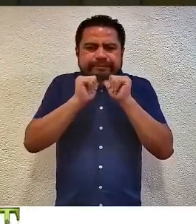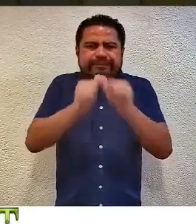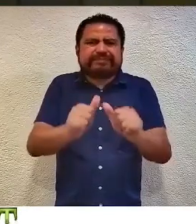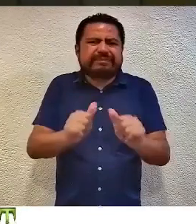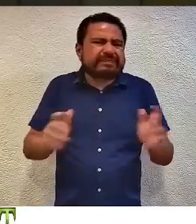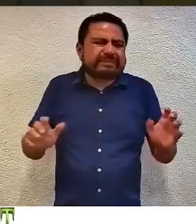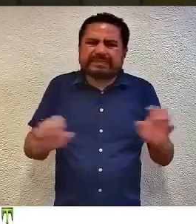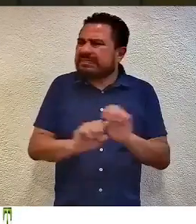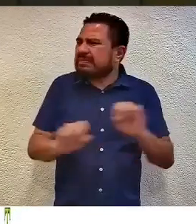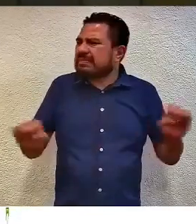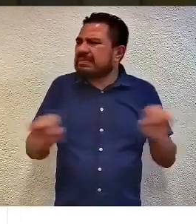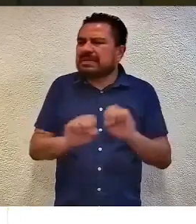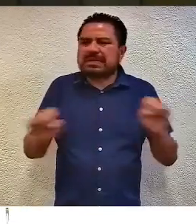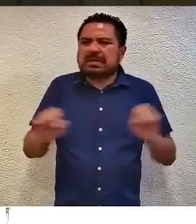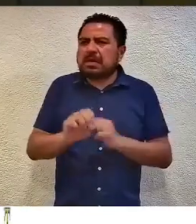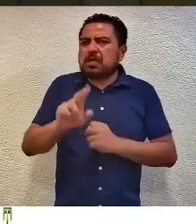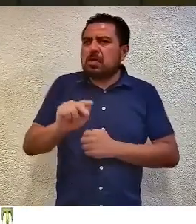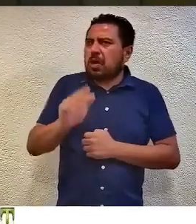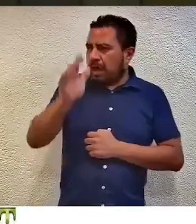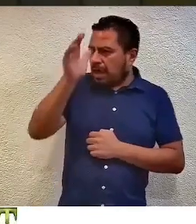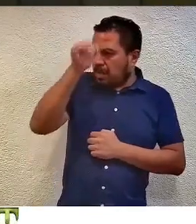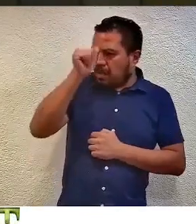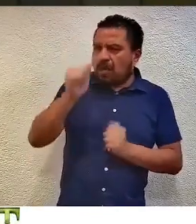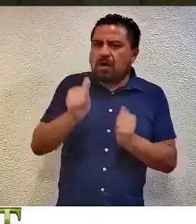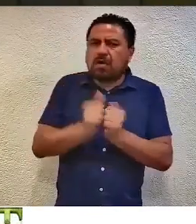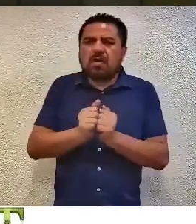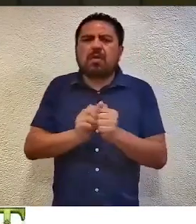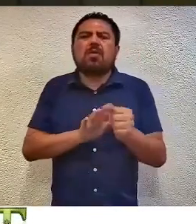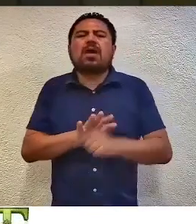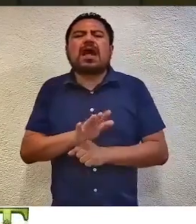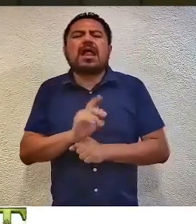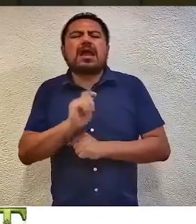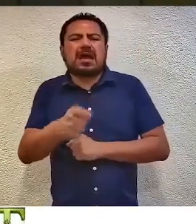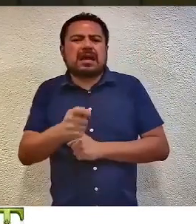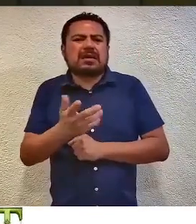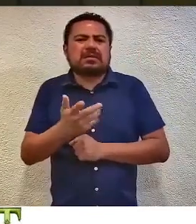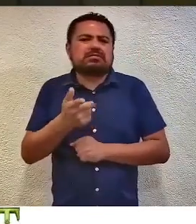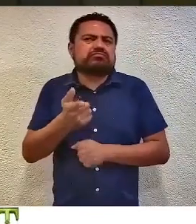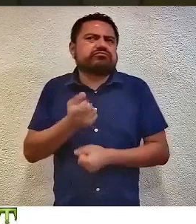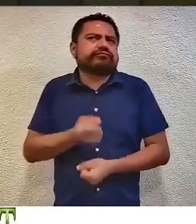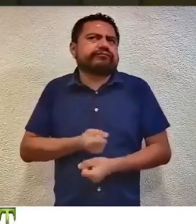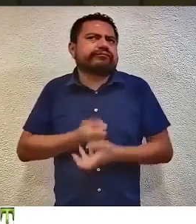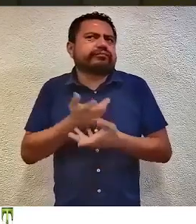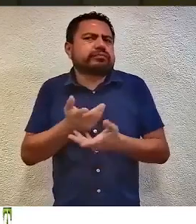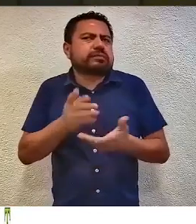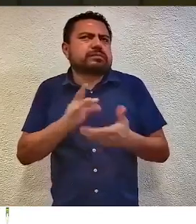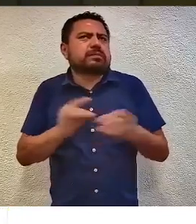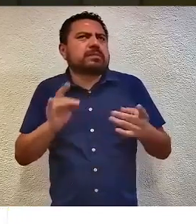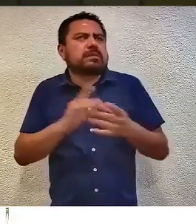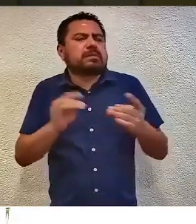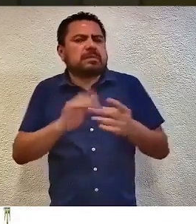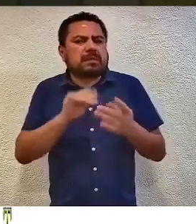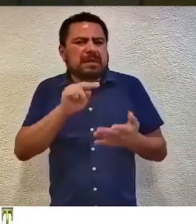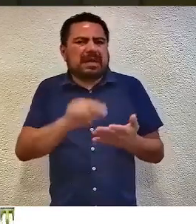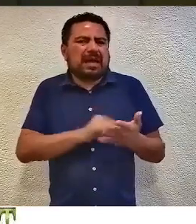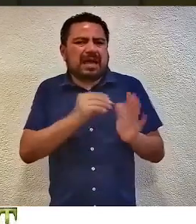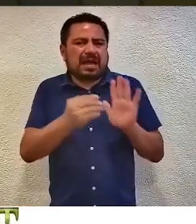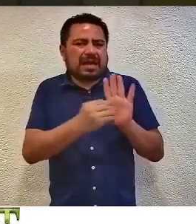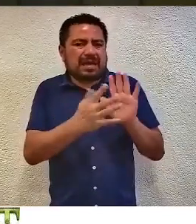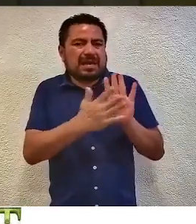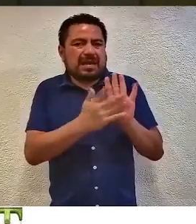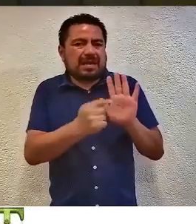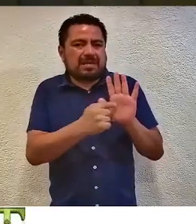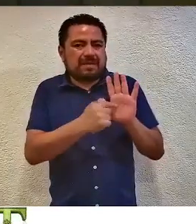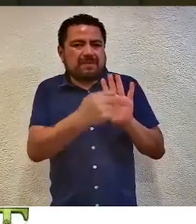alguna de desacuerdo en cuanto a lo que se expresaba en el convenio y